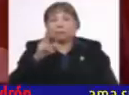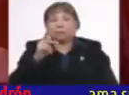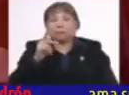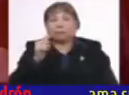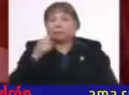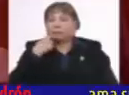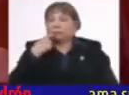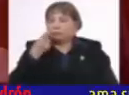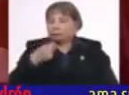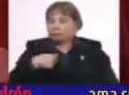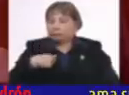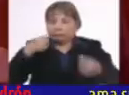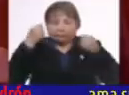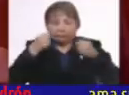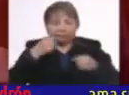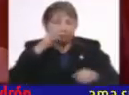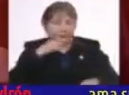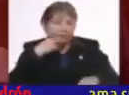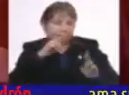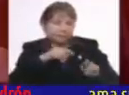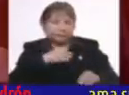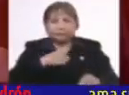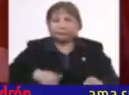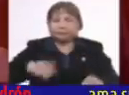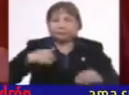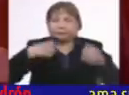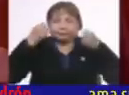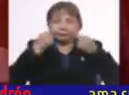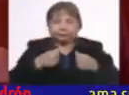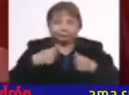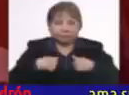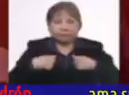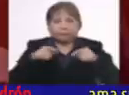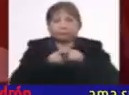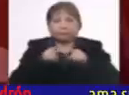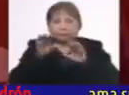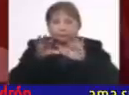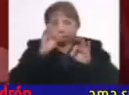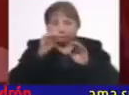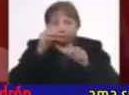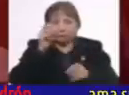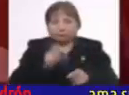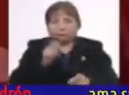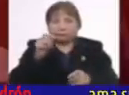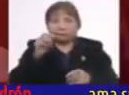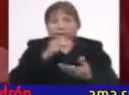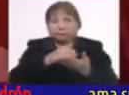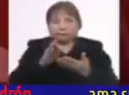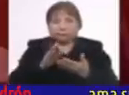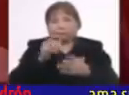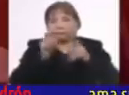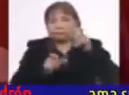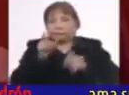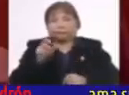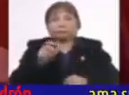señor presidente las decisiones que tome tanto de designaciones como cese en las funciones